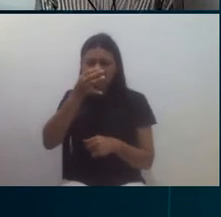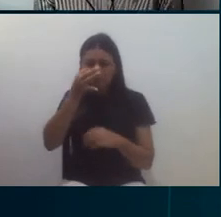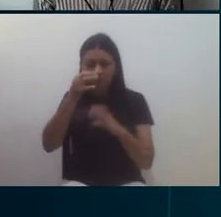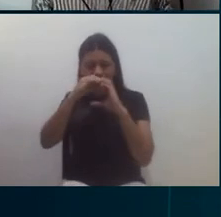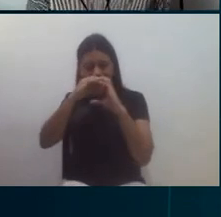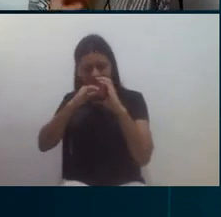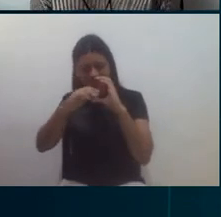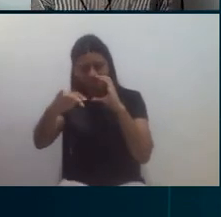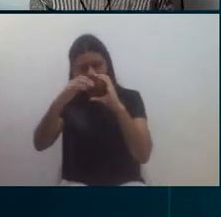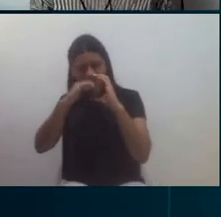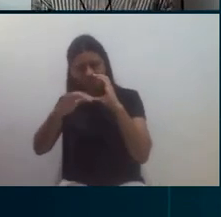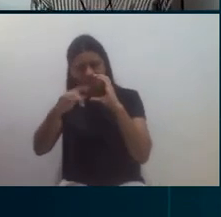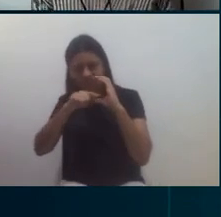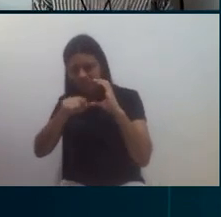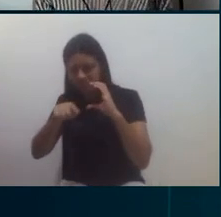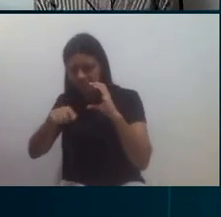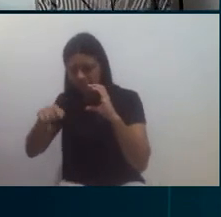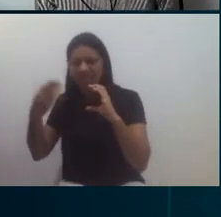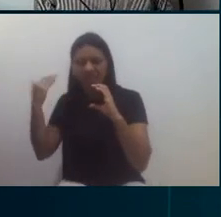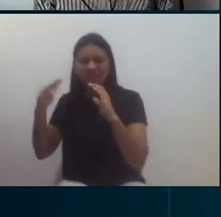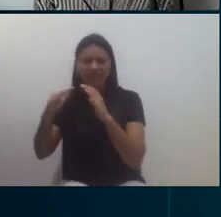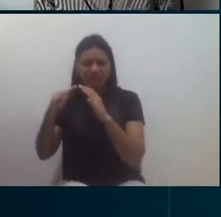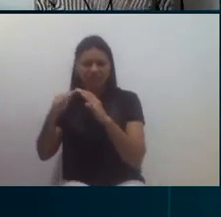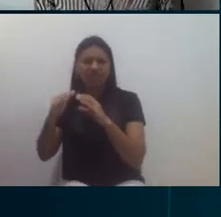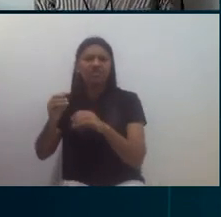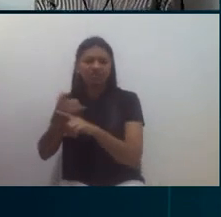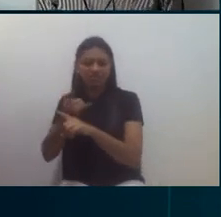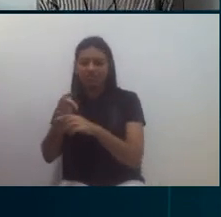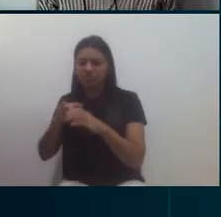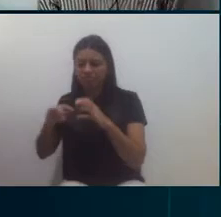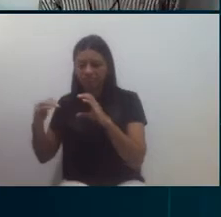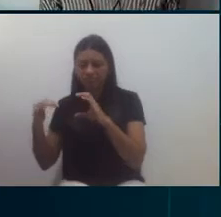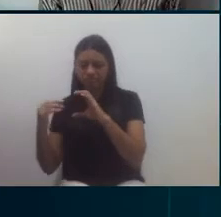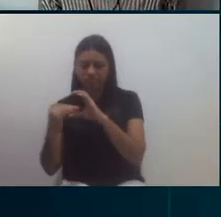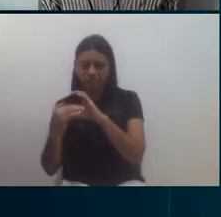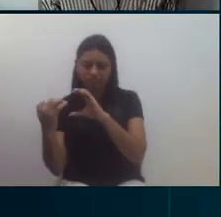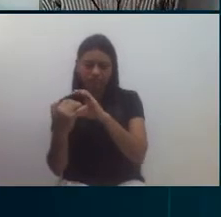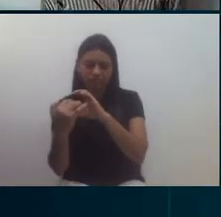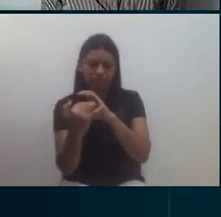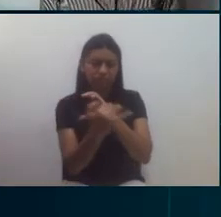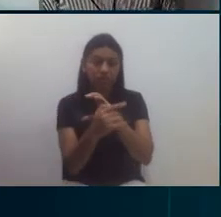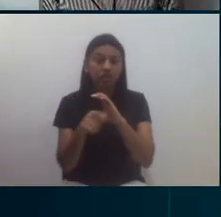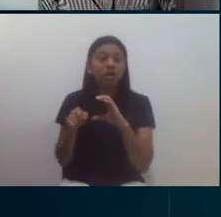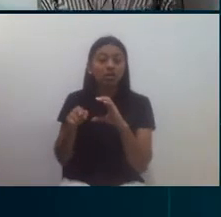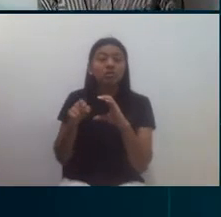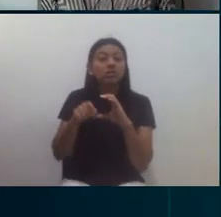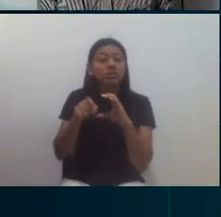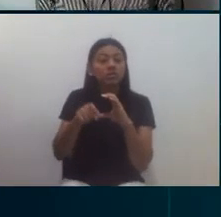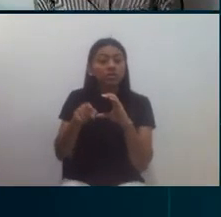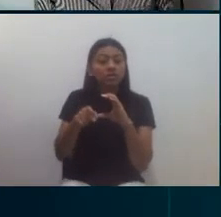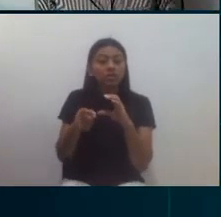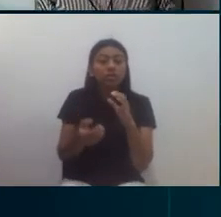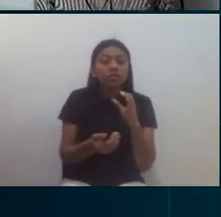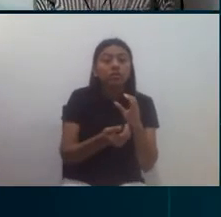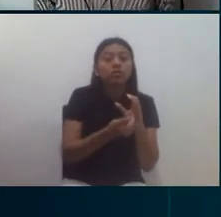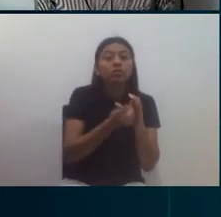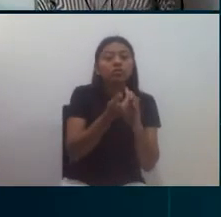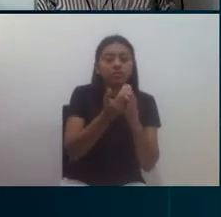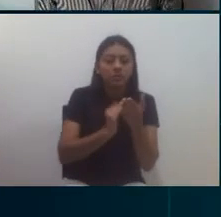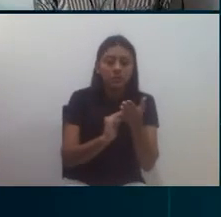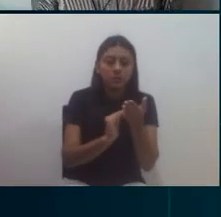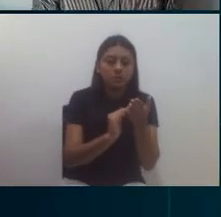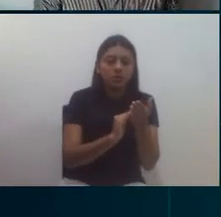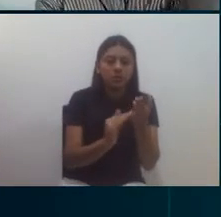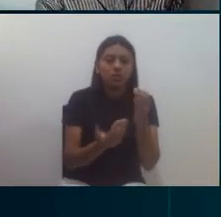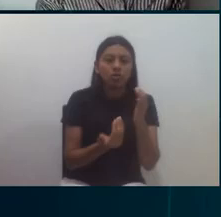estas fuentes alternativas es que son sin costo o a muy bajo precio. La desventaja es que no se encuentran en estado